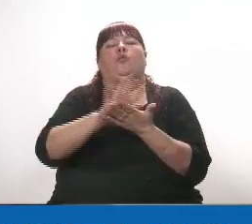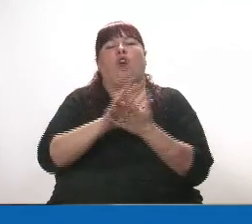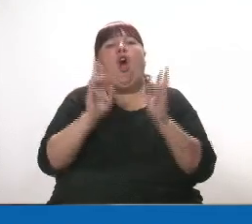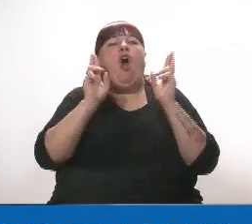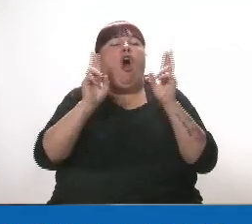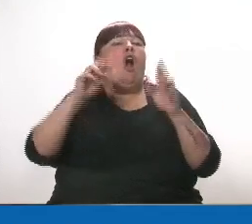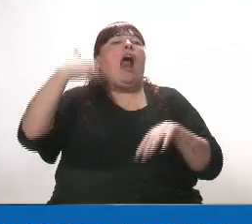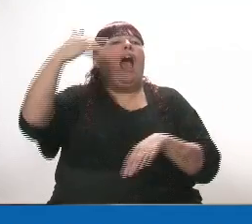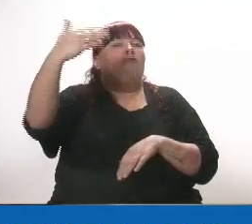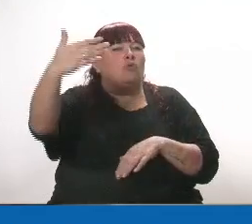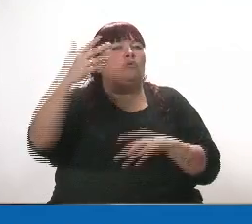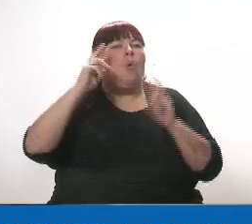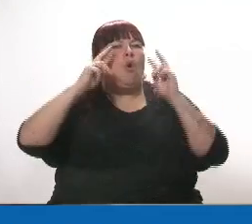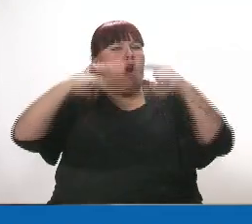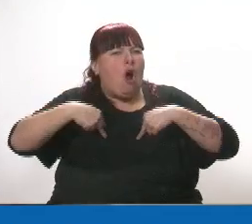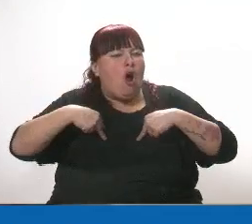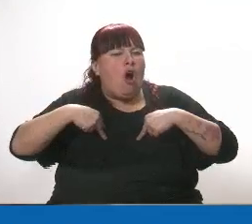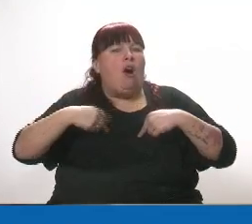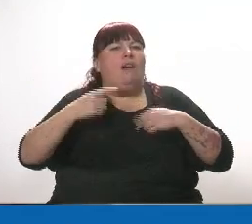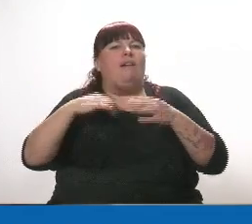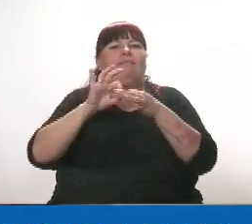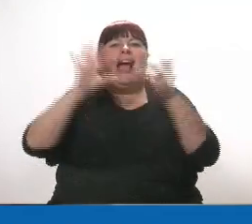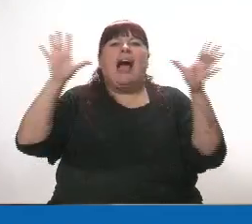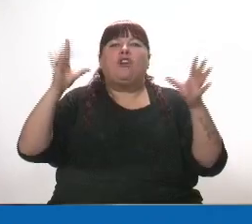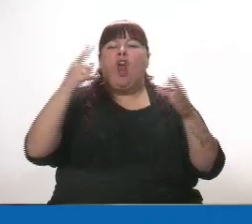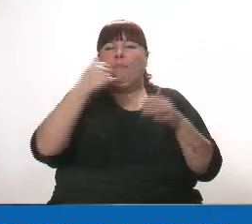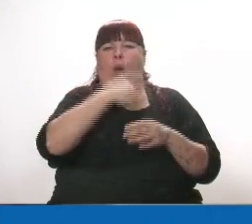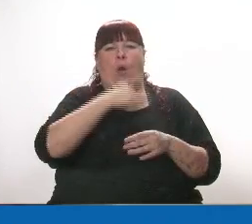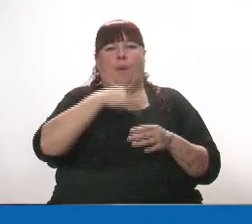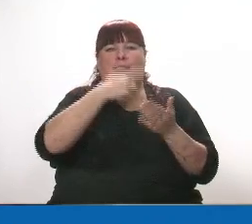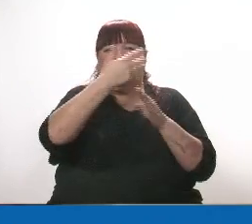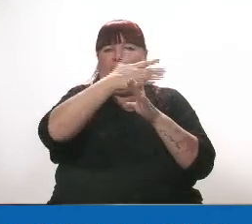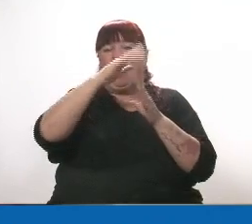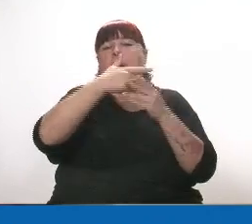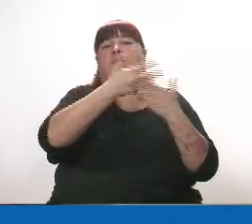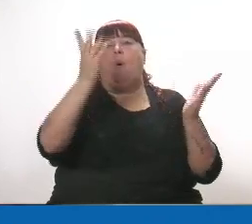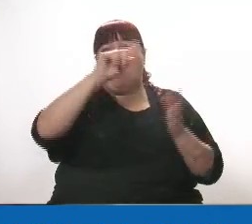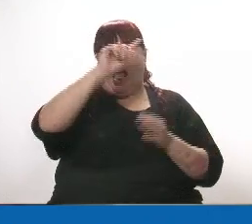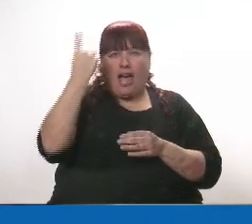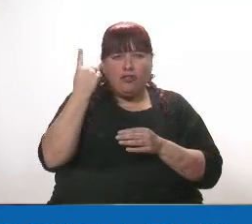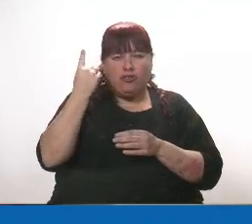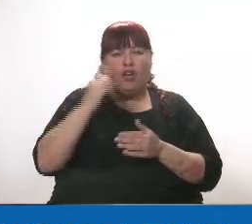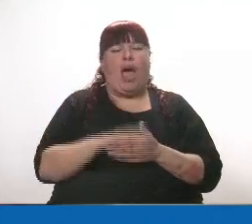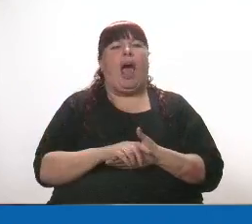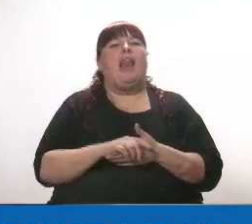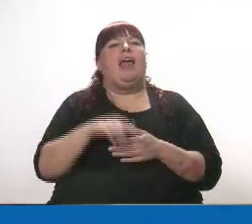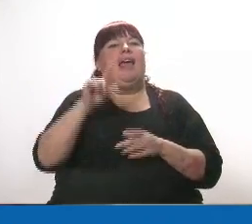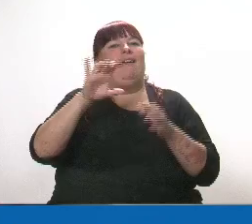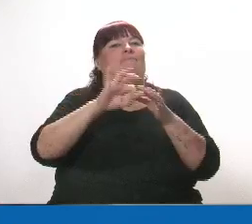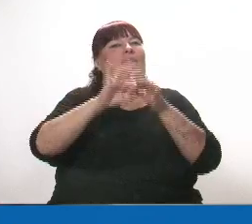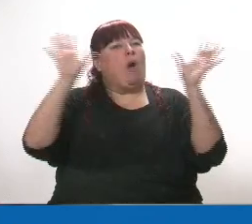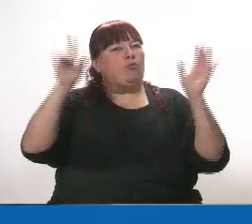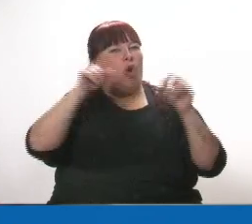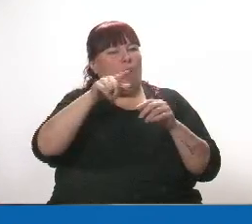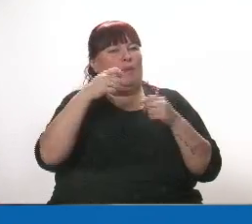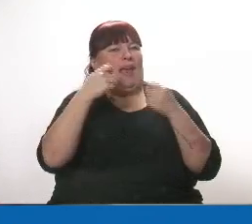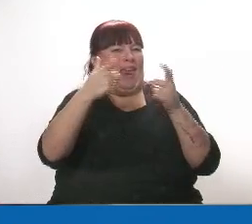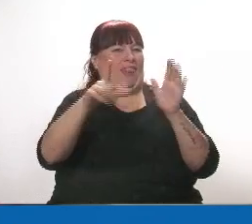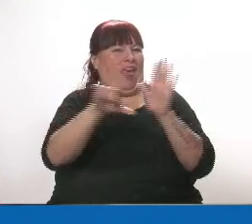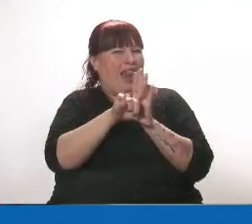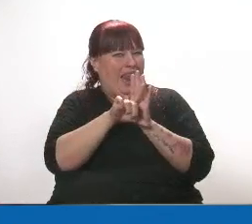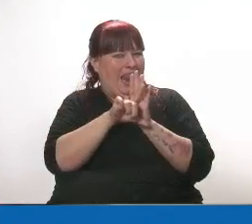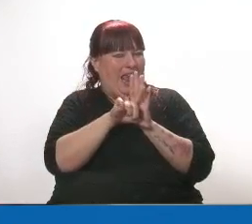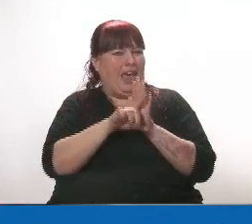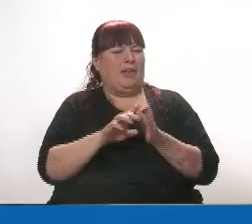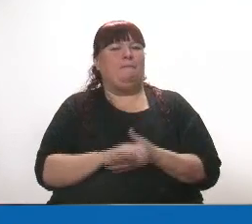de interpelar y que tienen las universidades públicas nacionales en esa autonomía que le dio la